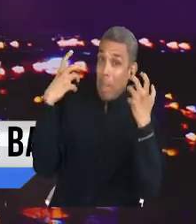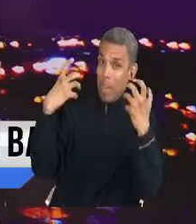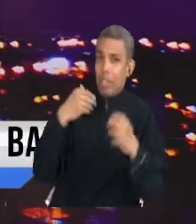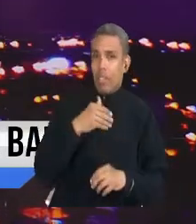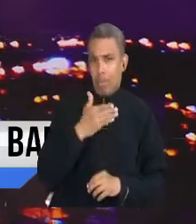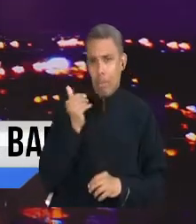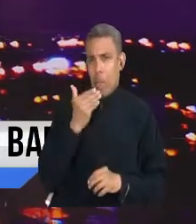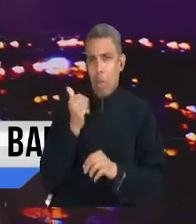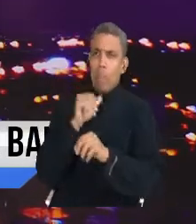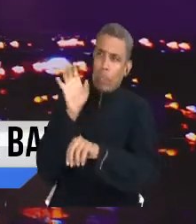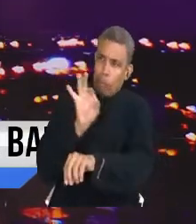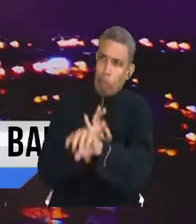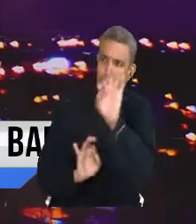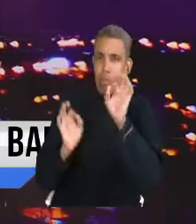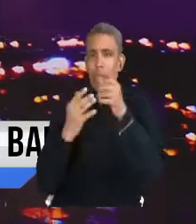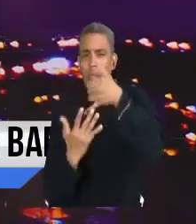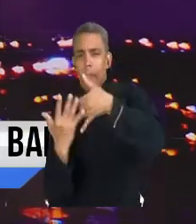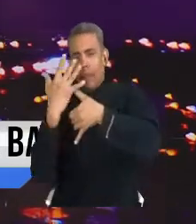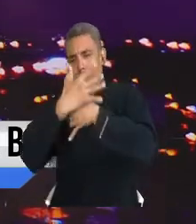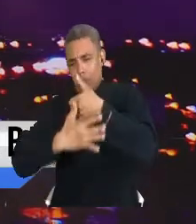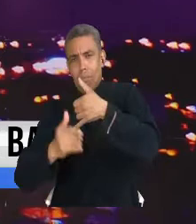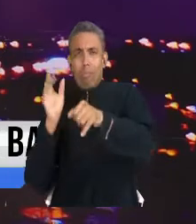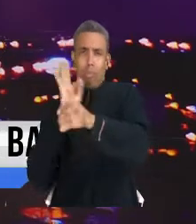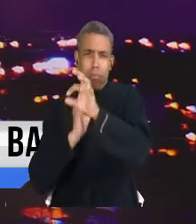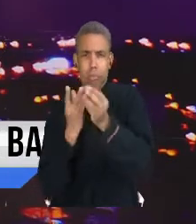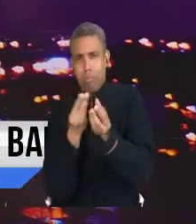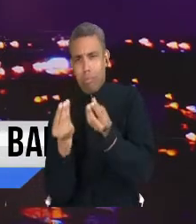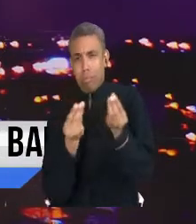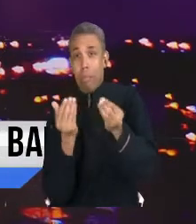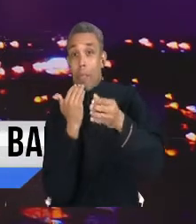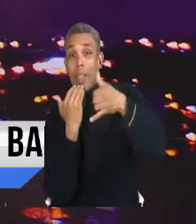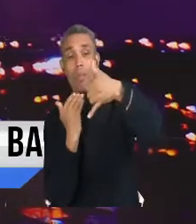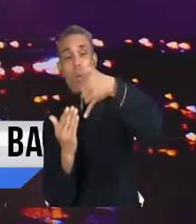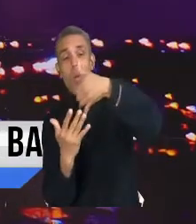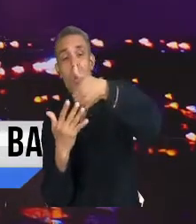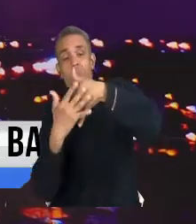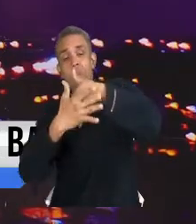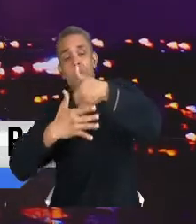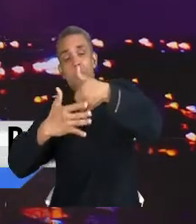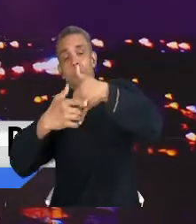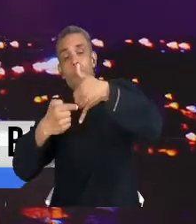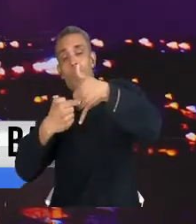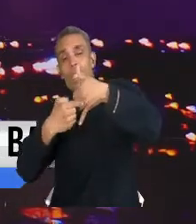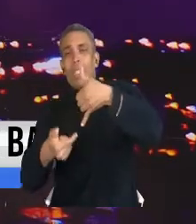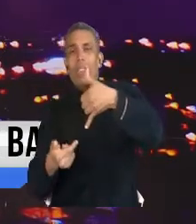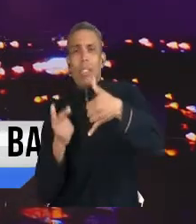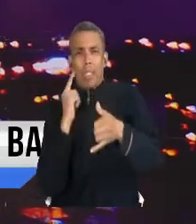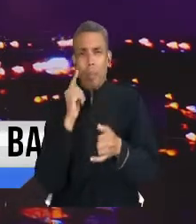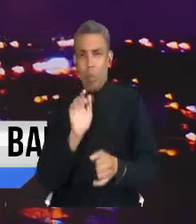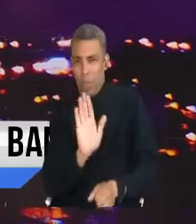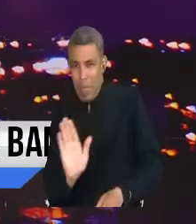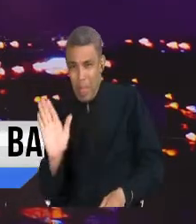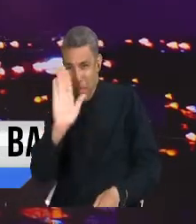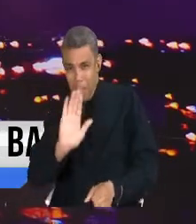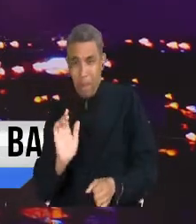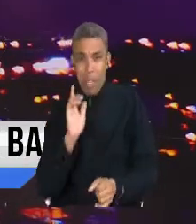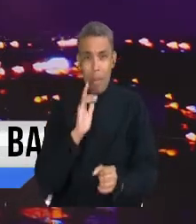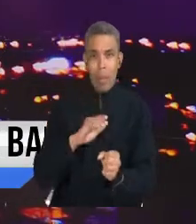pues... hay una corriente muy fuerte en los departamentos de Cundinamarca, de